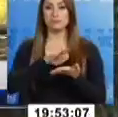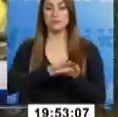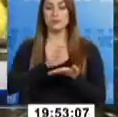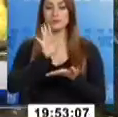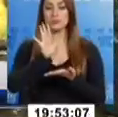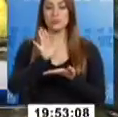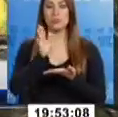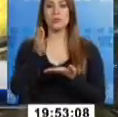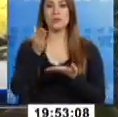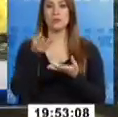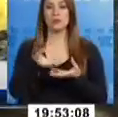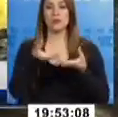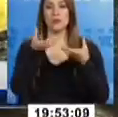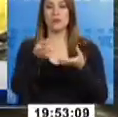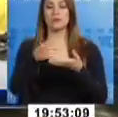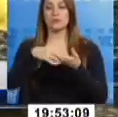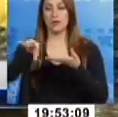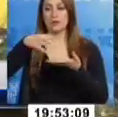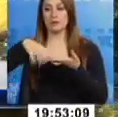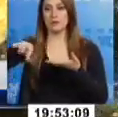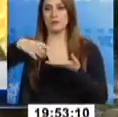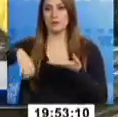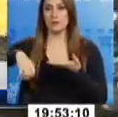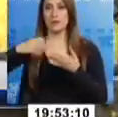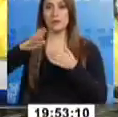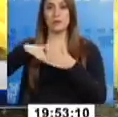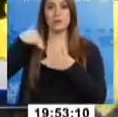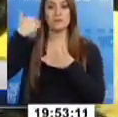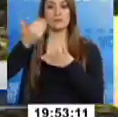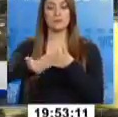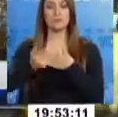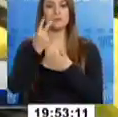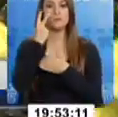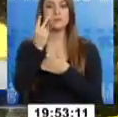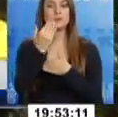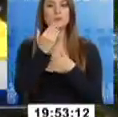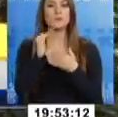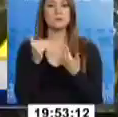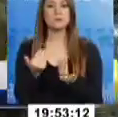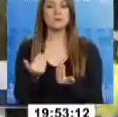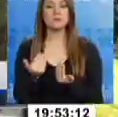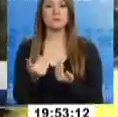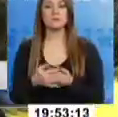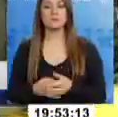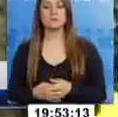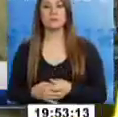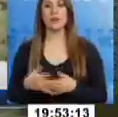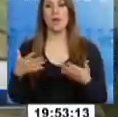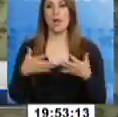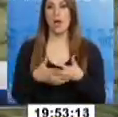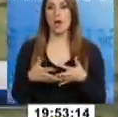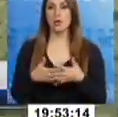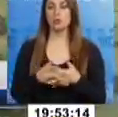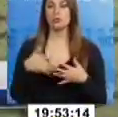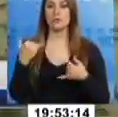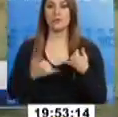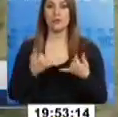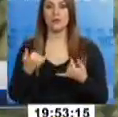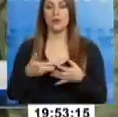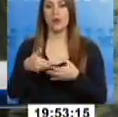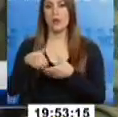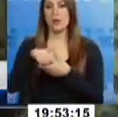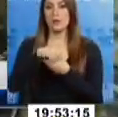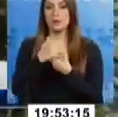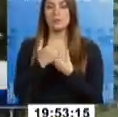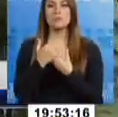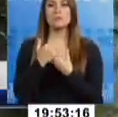un área de clasificación. Posteriormente vemos que hay ya distribuidos el arroz, el fideo, el atún, pero también